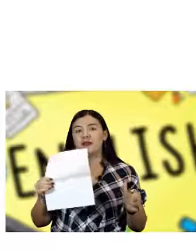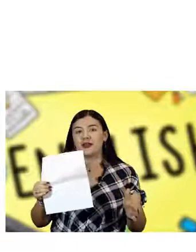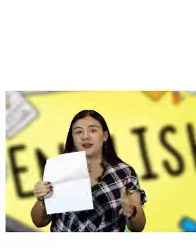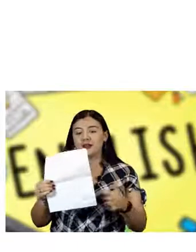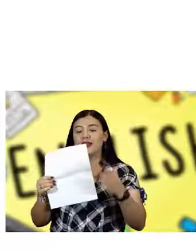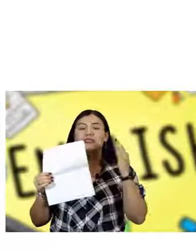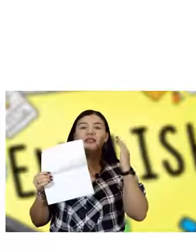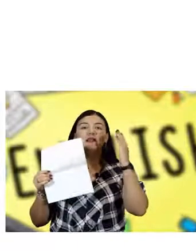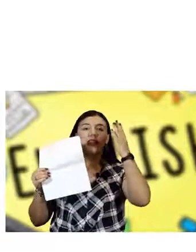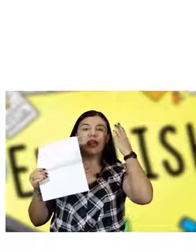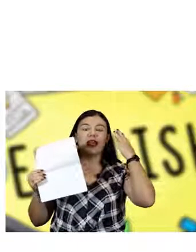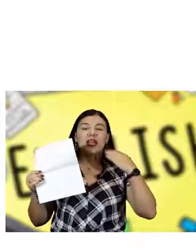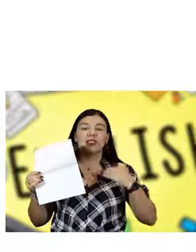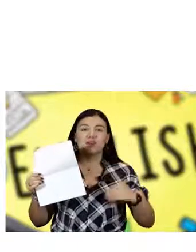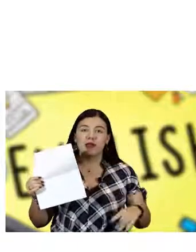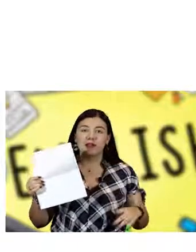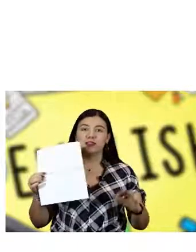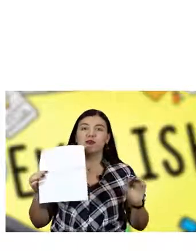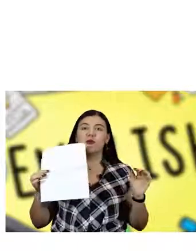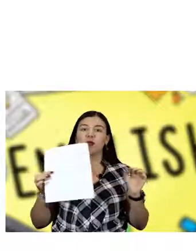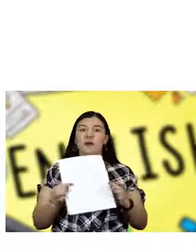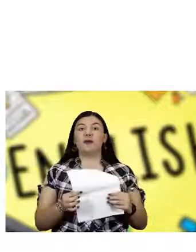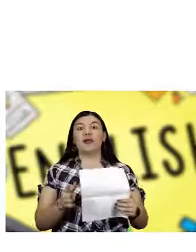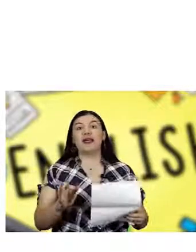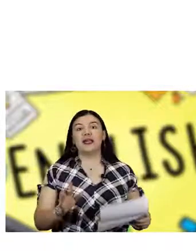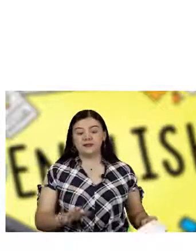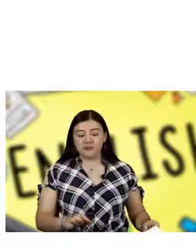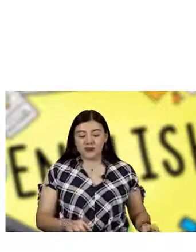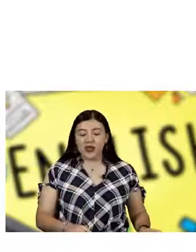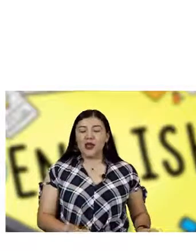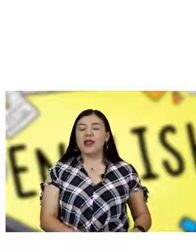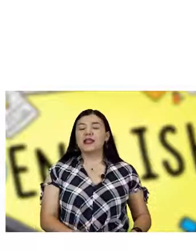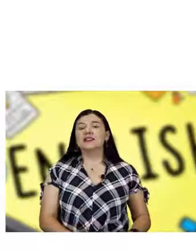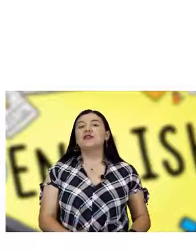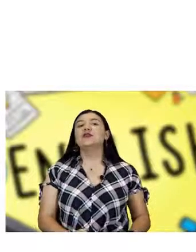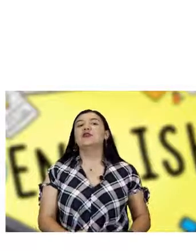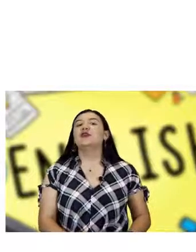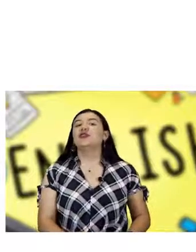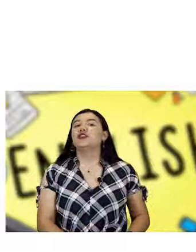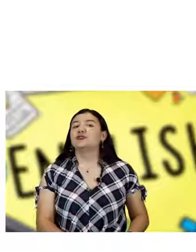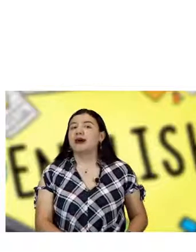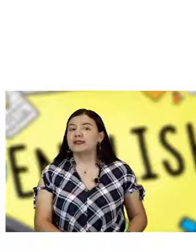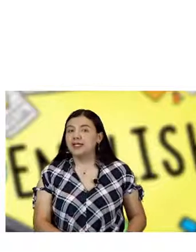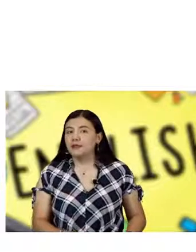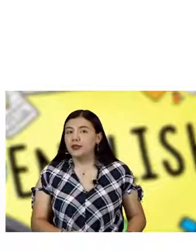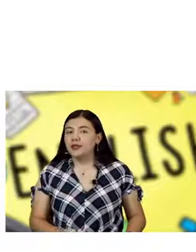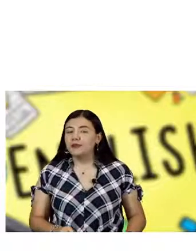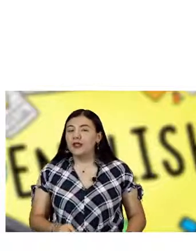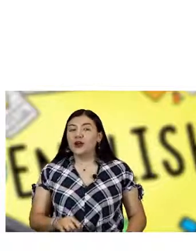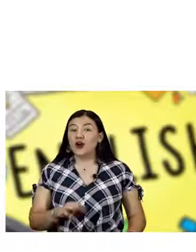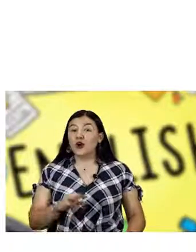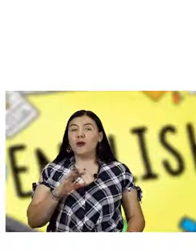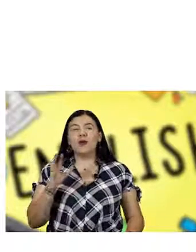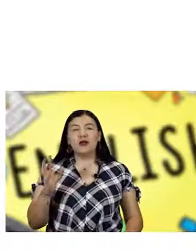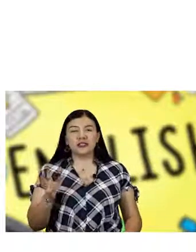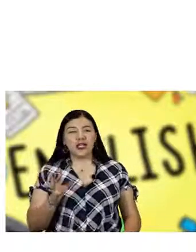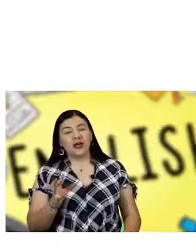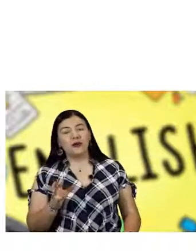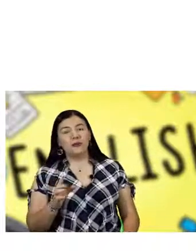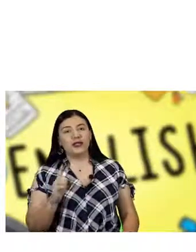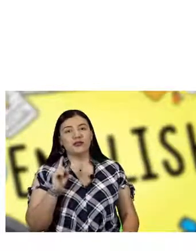Lo importante es que tenga las partes de un cuerpo. ¿Por qué? Ese dibujo nos va a servir